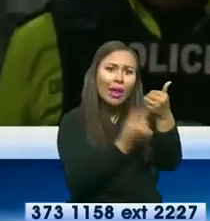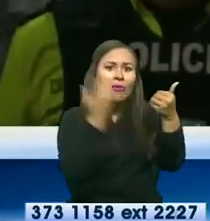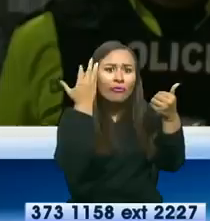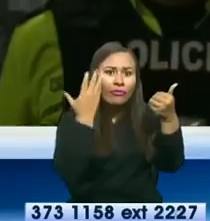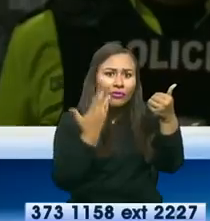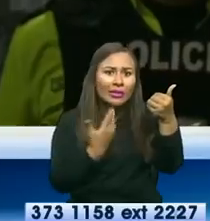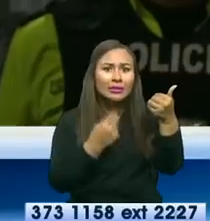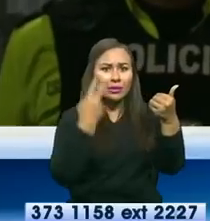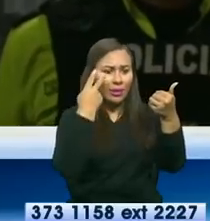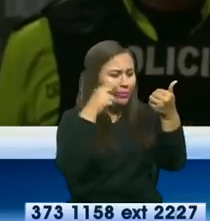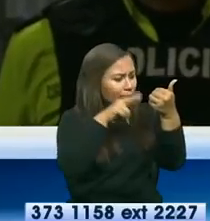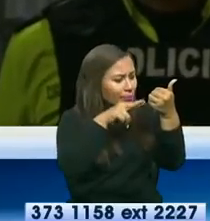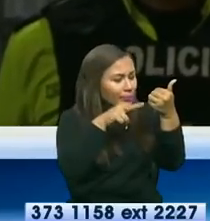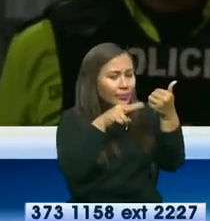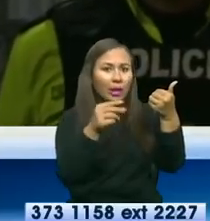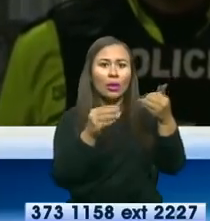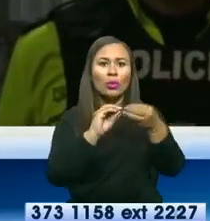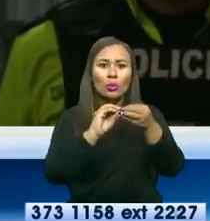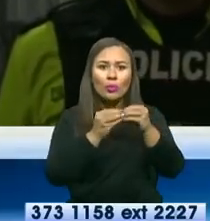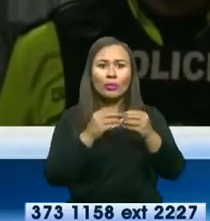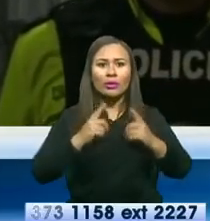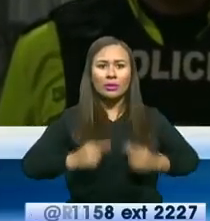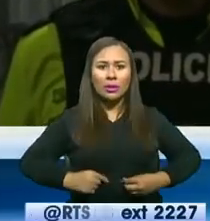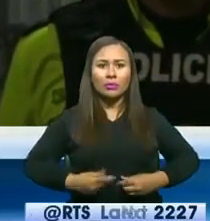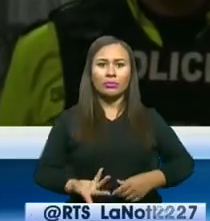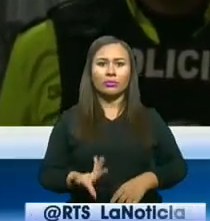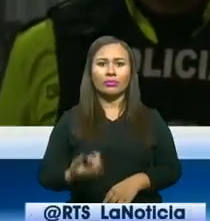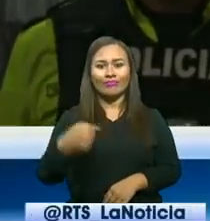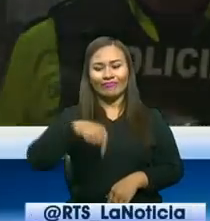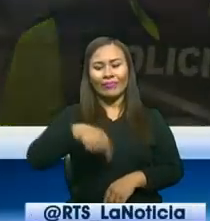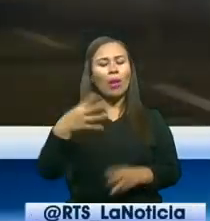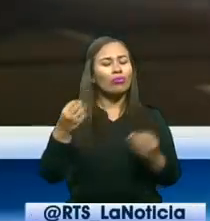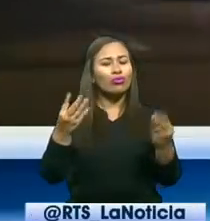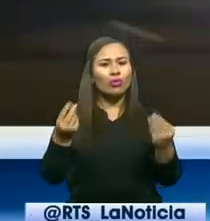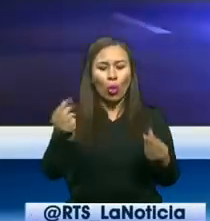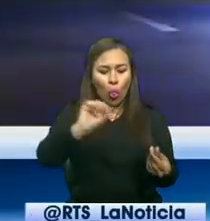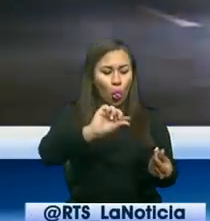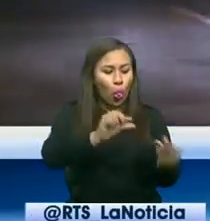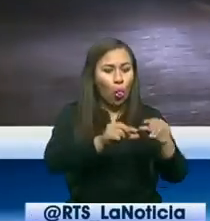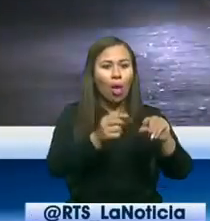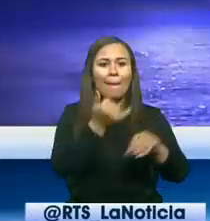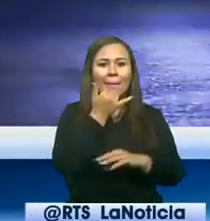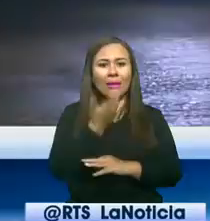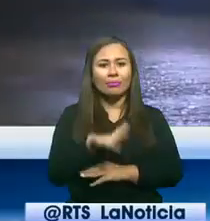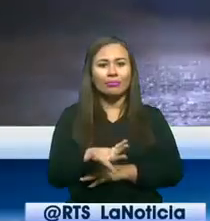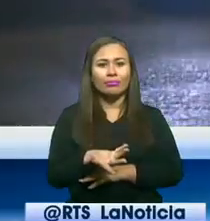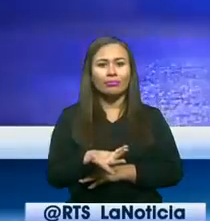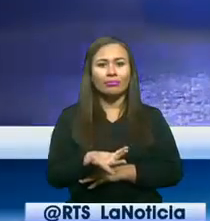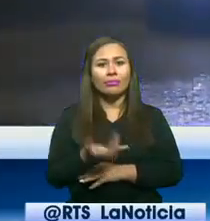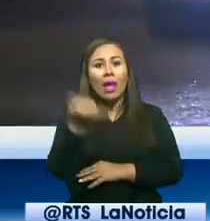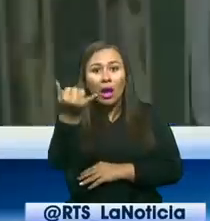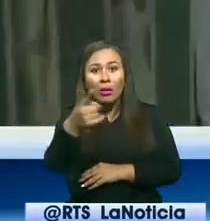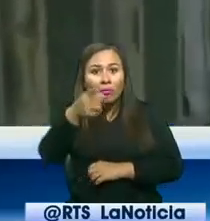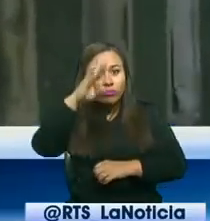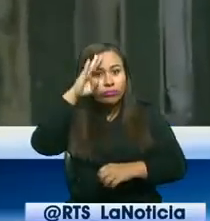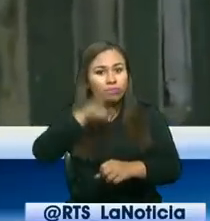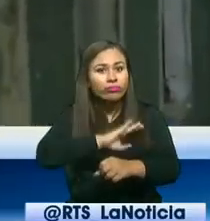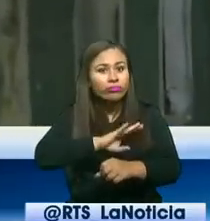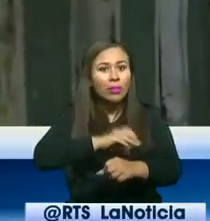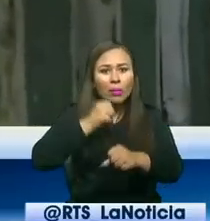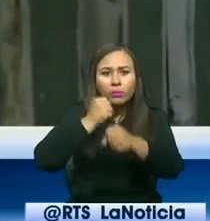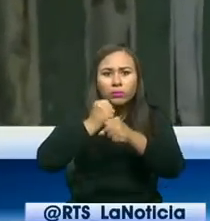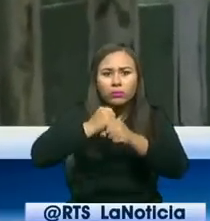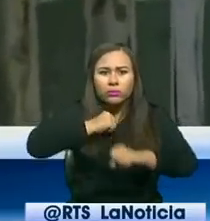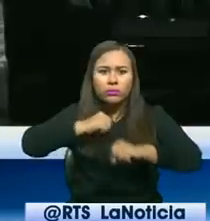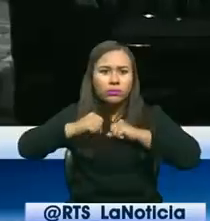este sector de la ciudad de la presencia de alcohol con metanol. Inmediatamente la policía puso en marcha un operativo. Las unidades